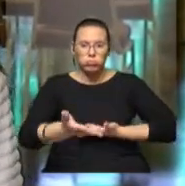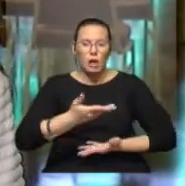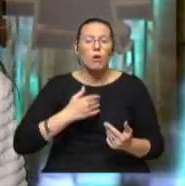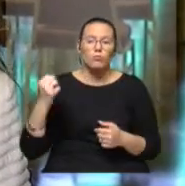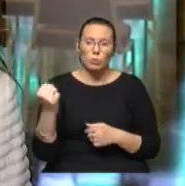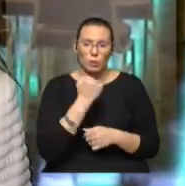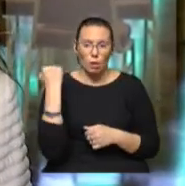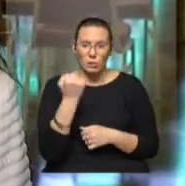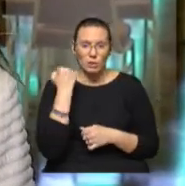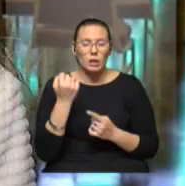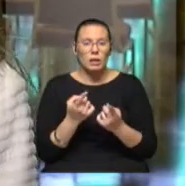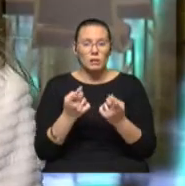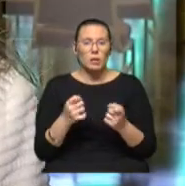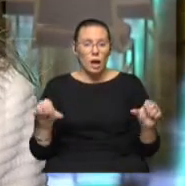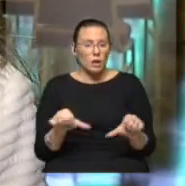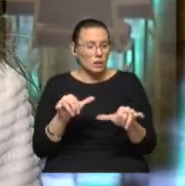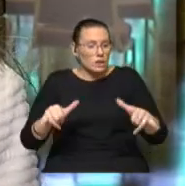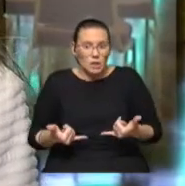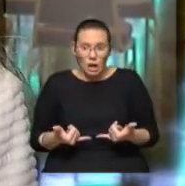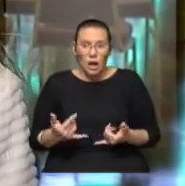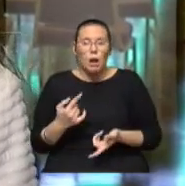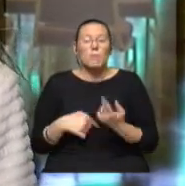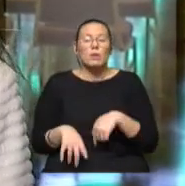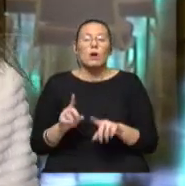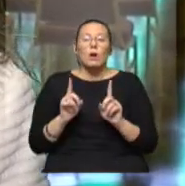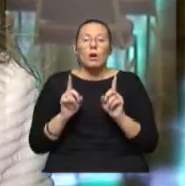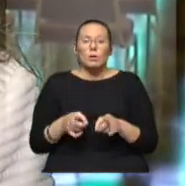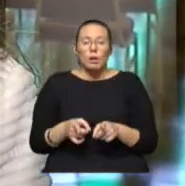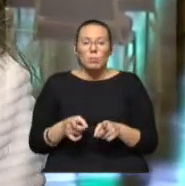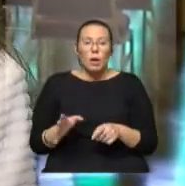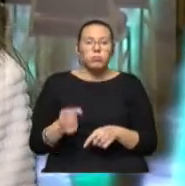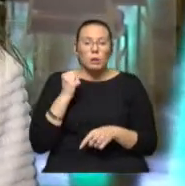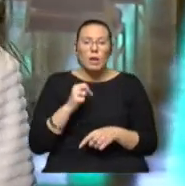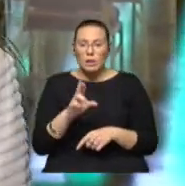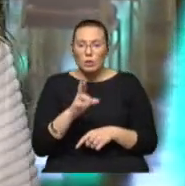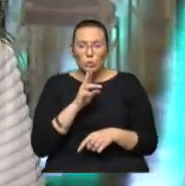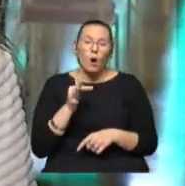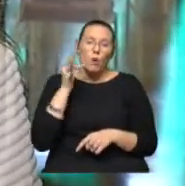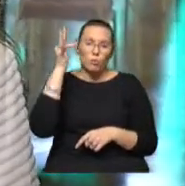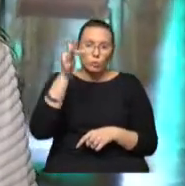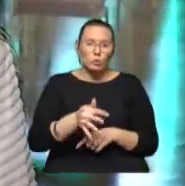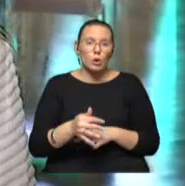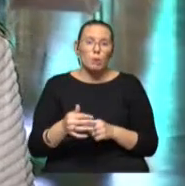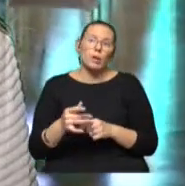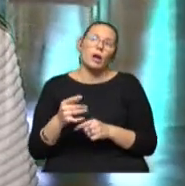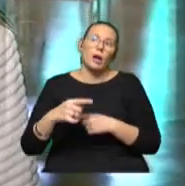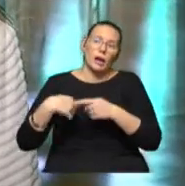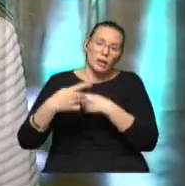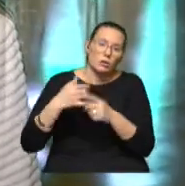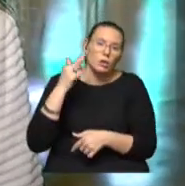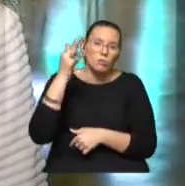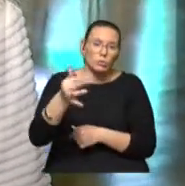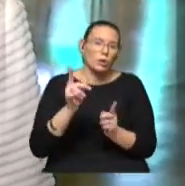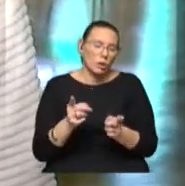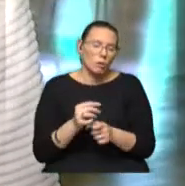porque es algo que nos requiere actuar ya, pero que también consigue resultados hacia adelante y para las generaciones futuras, que son a las que nos